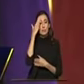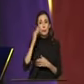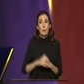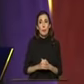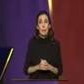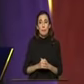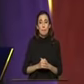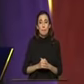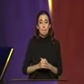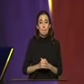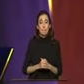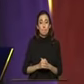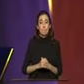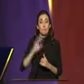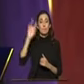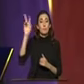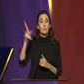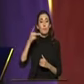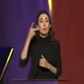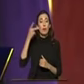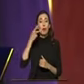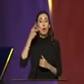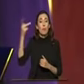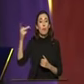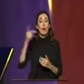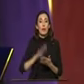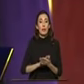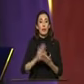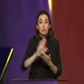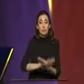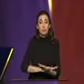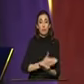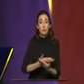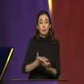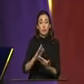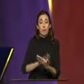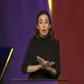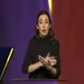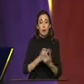en un poema canción que lo dirige a su hija Paloma, me decía,